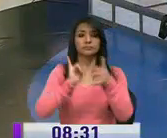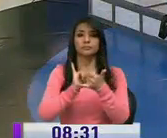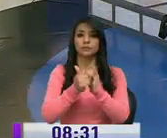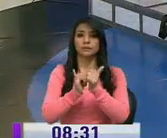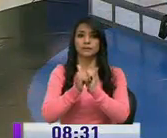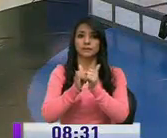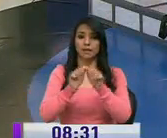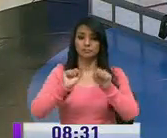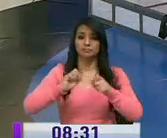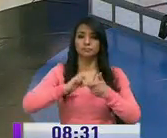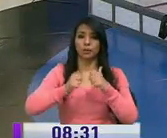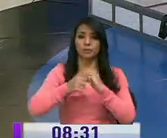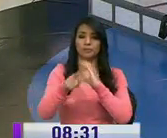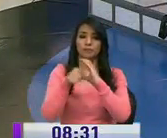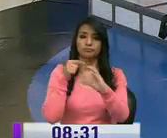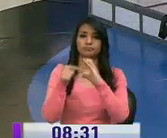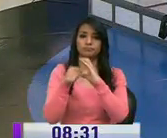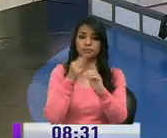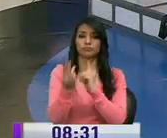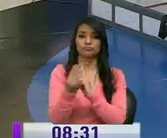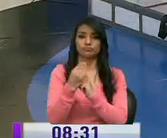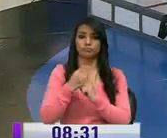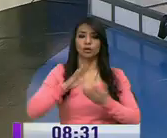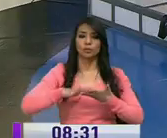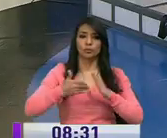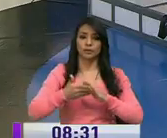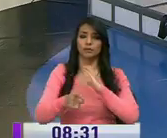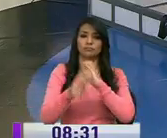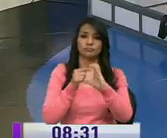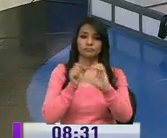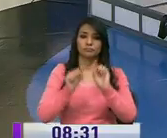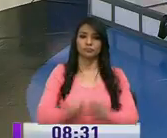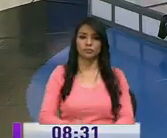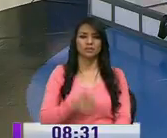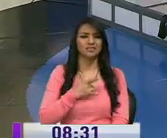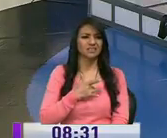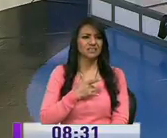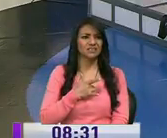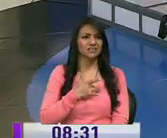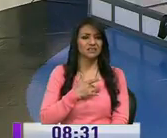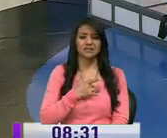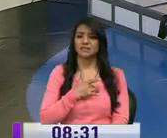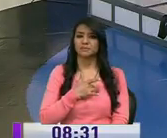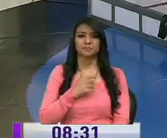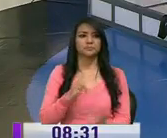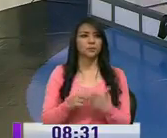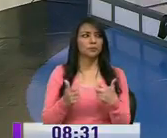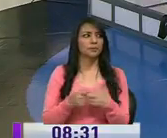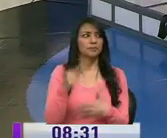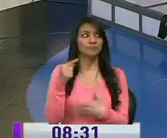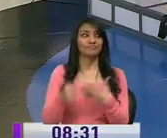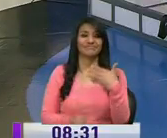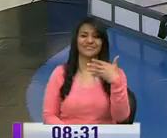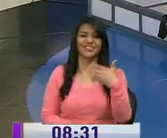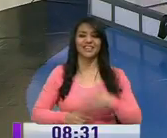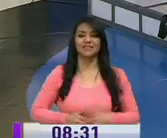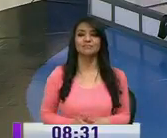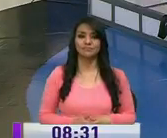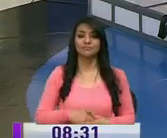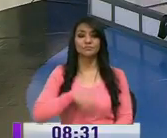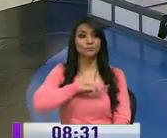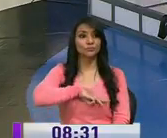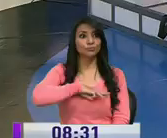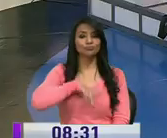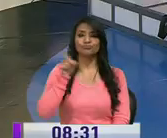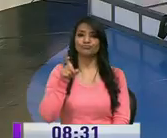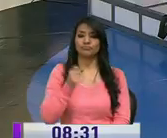los problemas que tienen a través de la comunidad, a través de nuestras redes sociales. Qué dolor de cabeza, ¿no? Muchas peticiones, mucho trabajo para el municipio y mucho